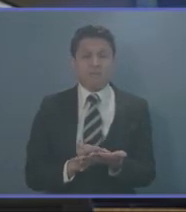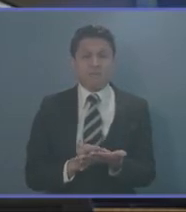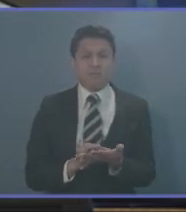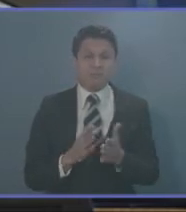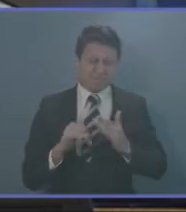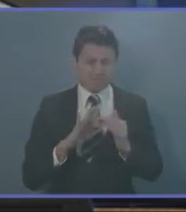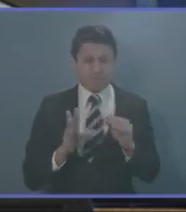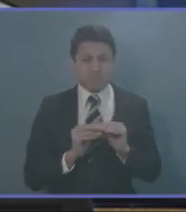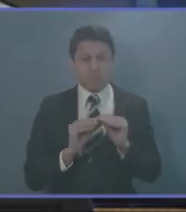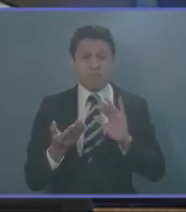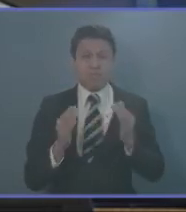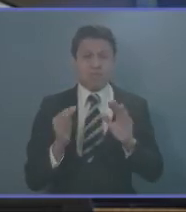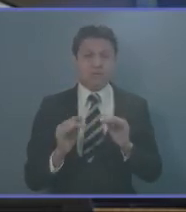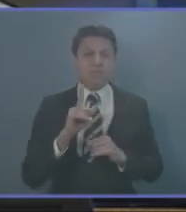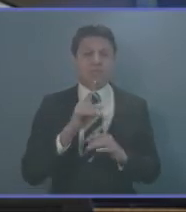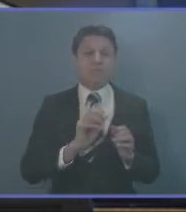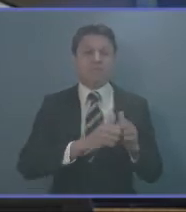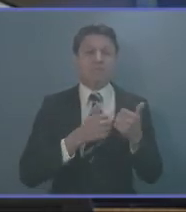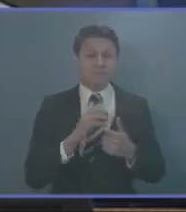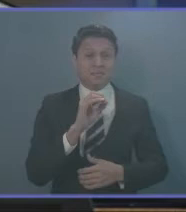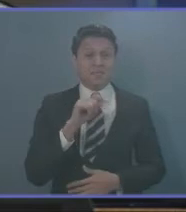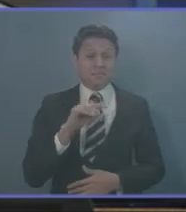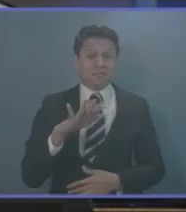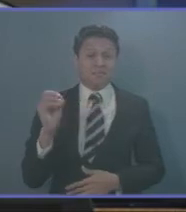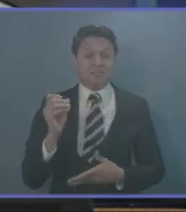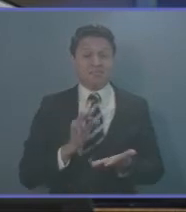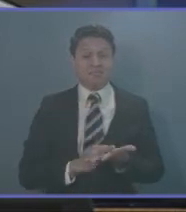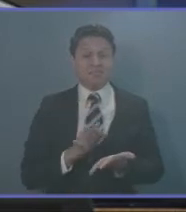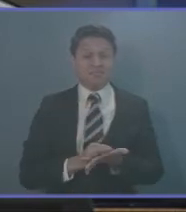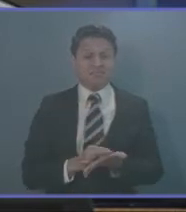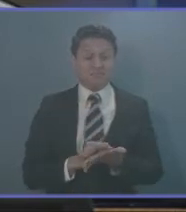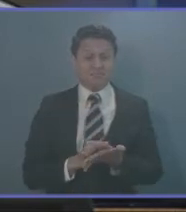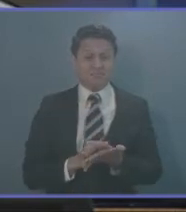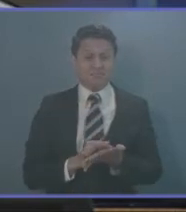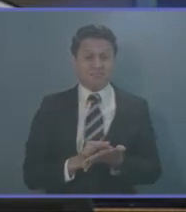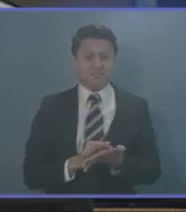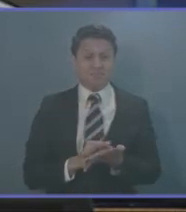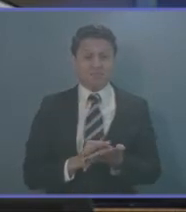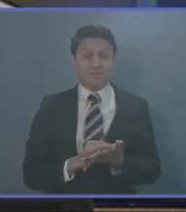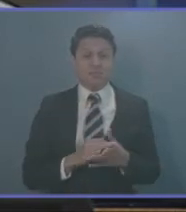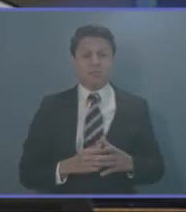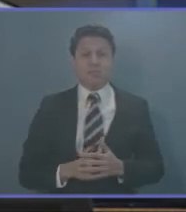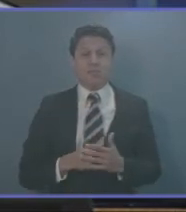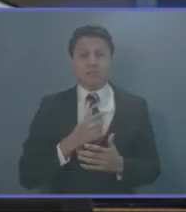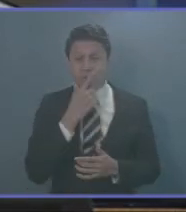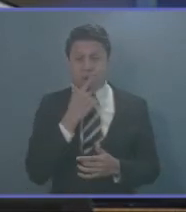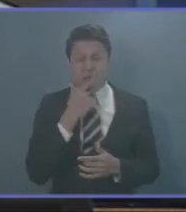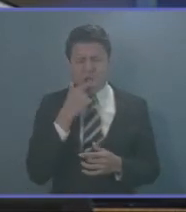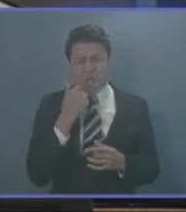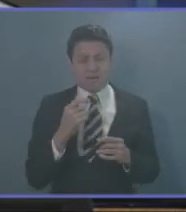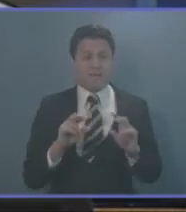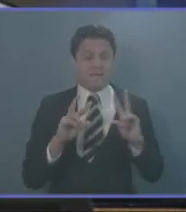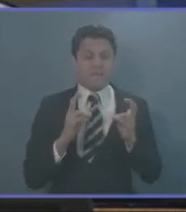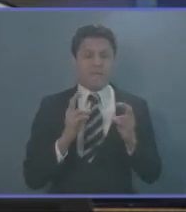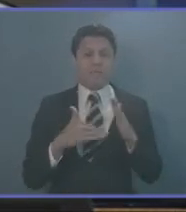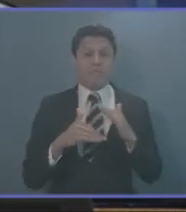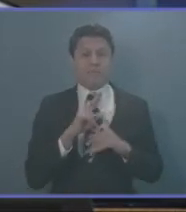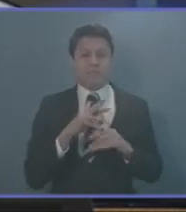más adicional por cada millar o fracción 0.50 centavos sobre el exceso de 2.000